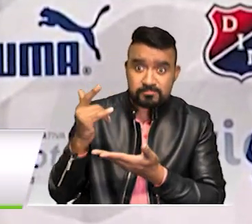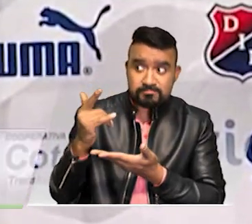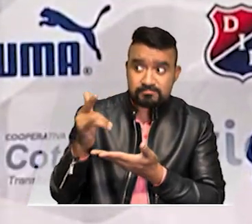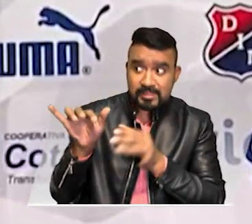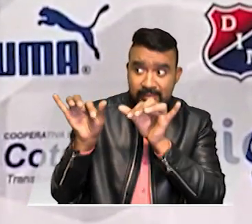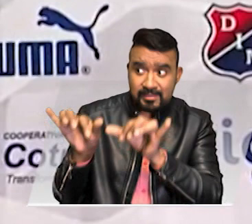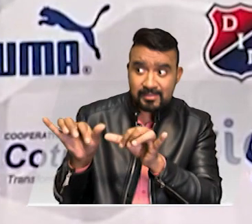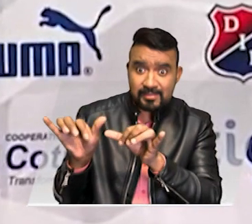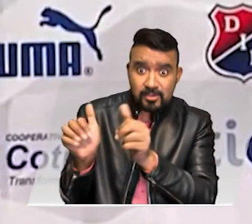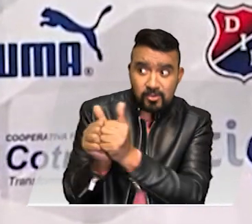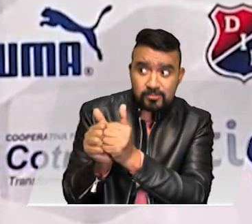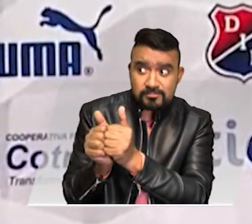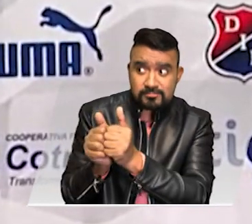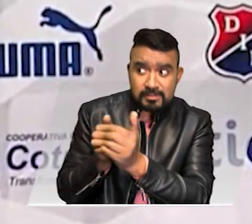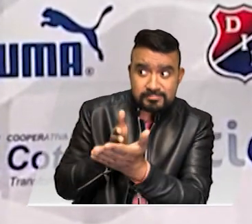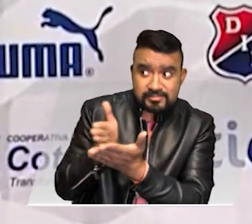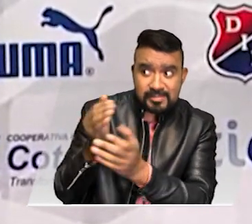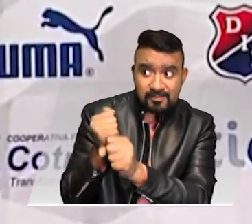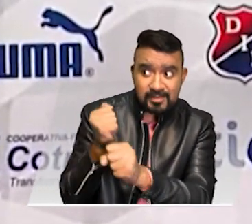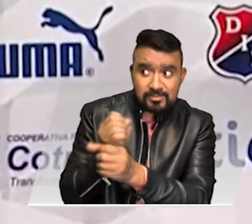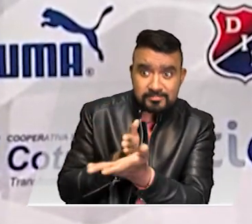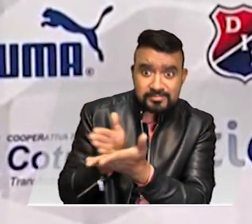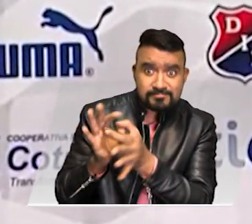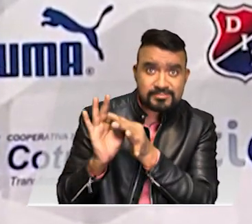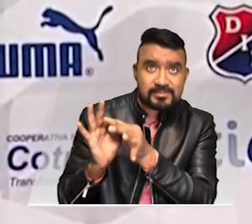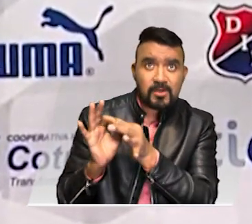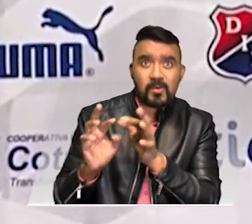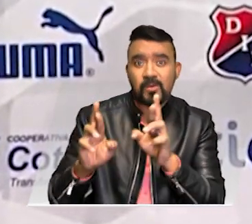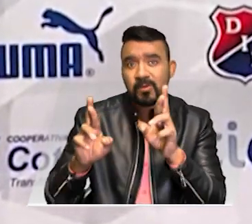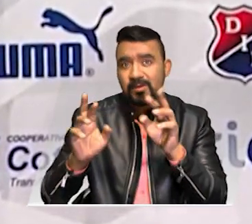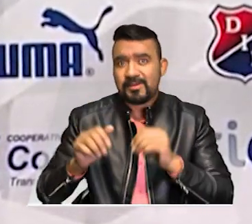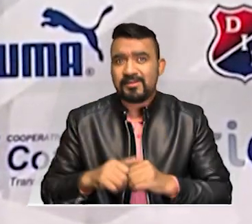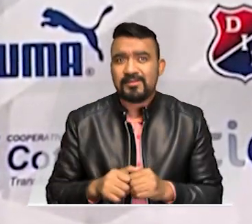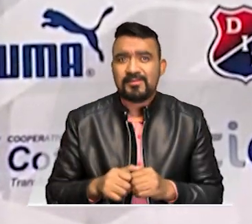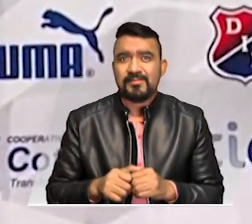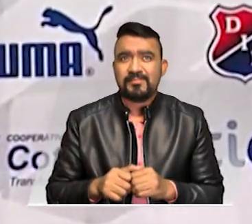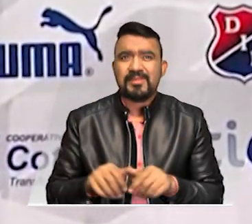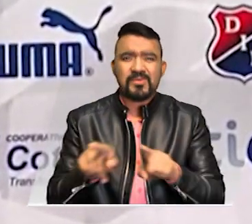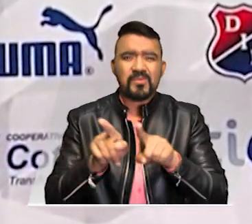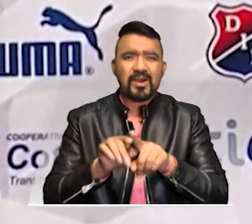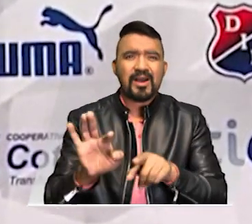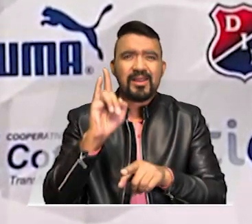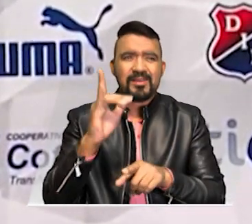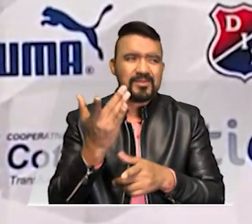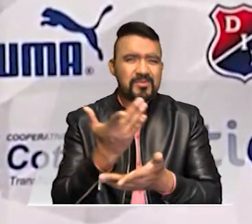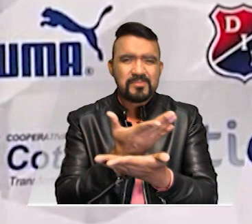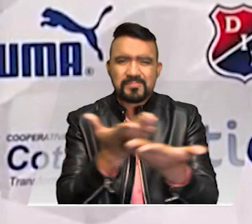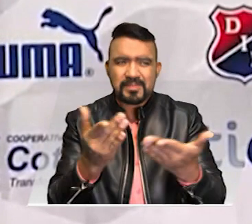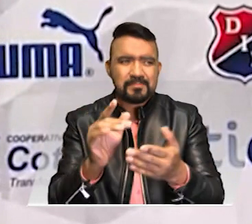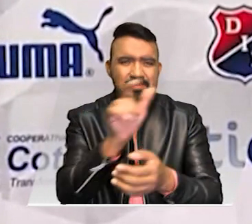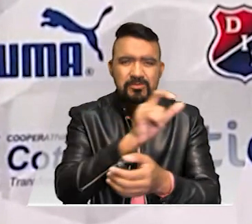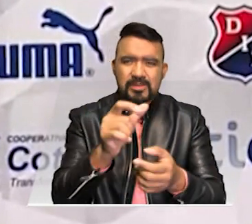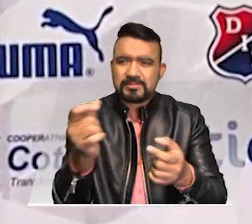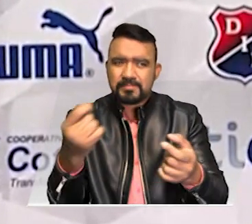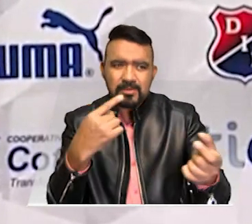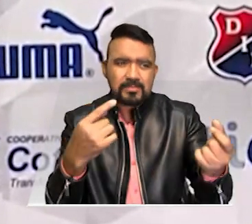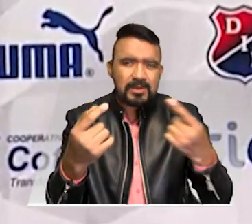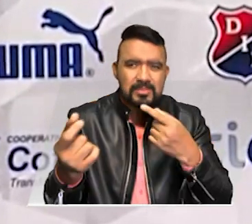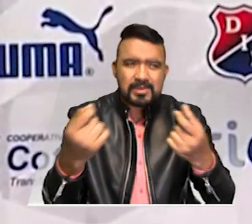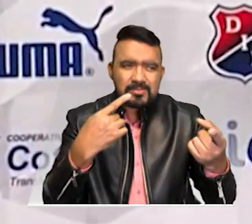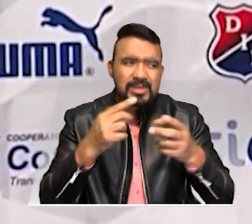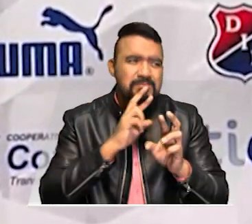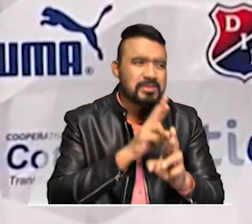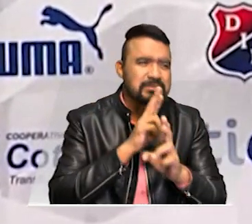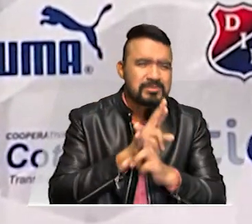Eso es lo más importante ahorita, ¿no? No seguir respondiendo preguntas, porque tenemos que darle respaldo a alguien que es